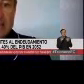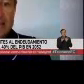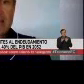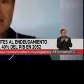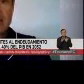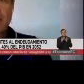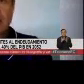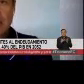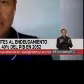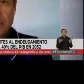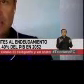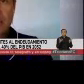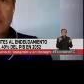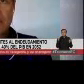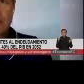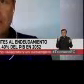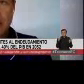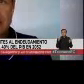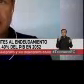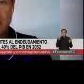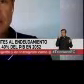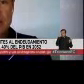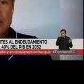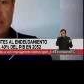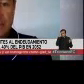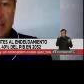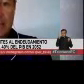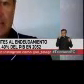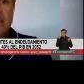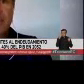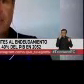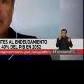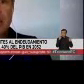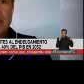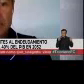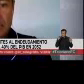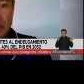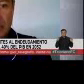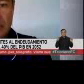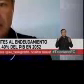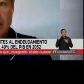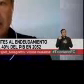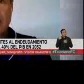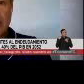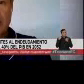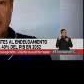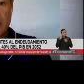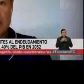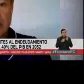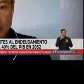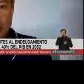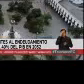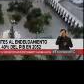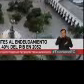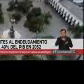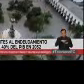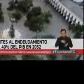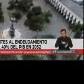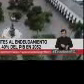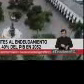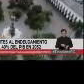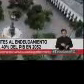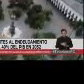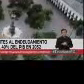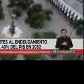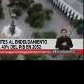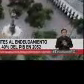es tener unas finanzas públicas equilibradas y responsablemente ir pagando nuestras deudas. A criterio de